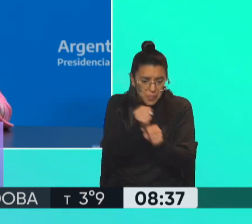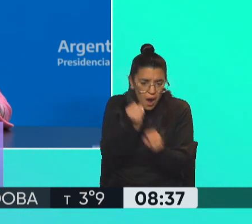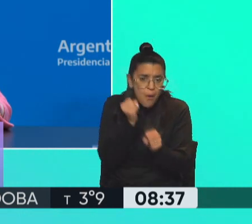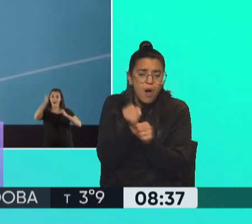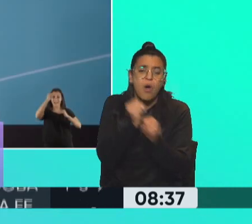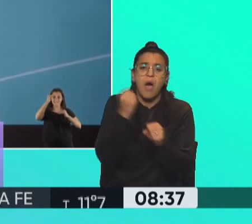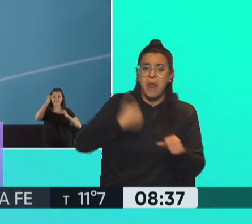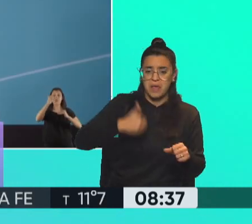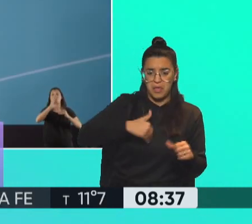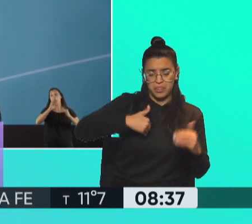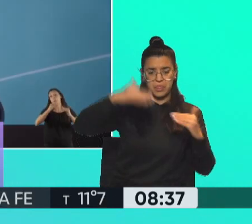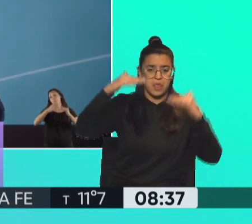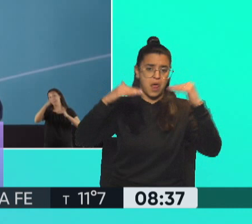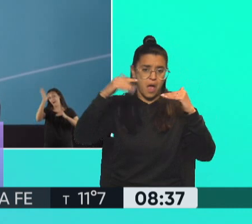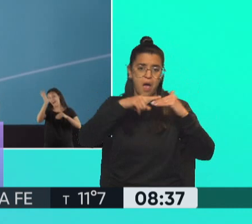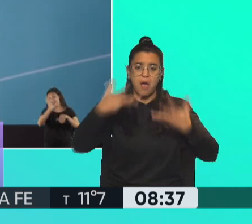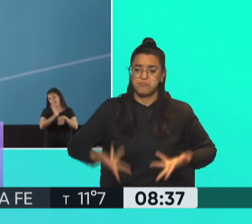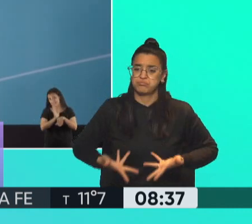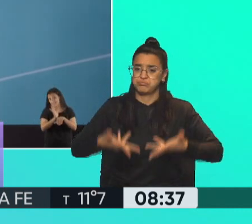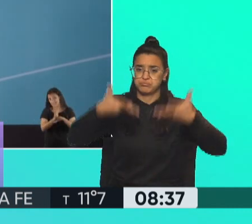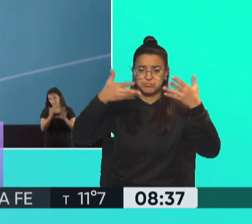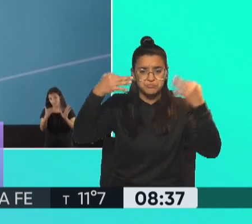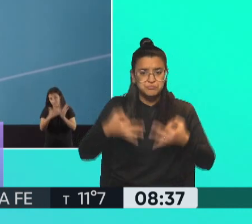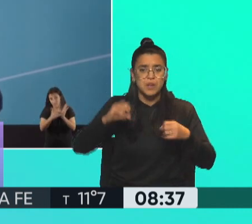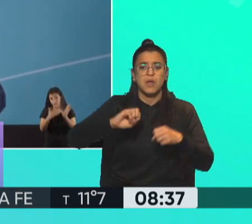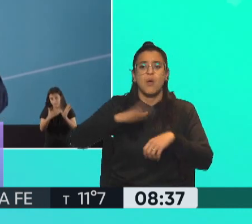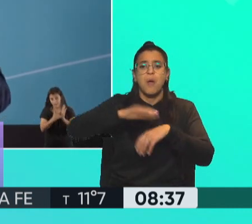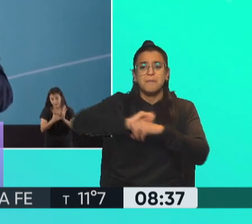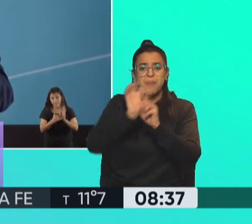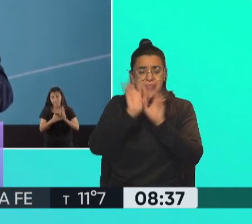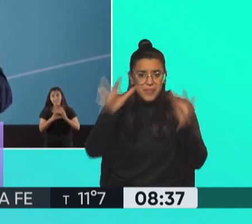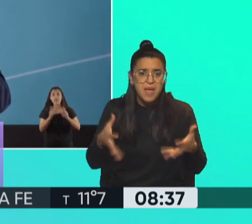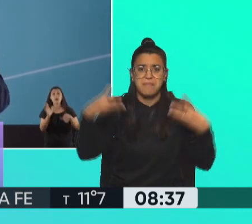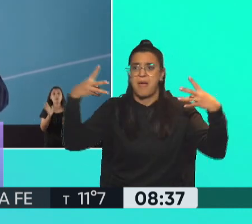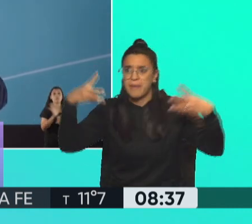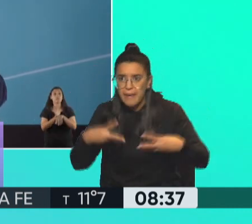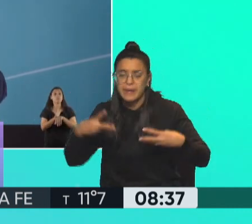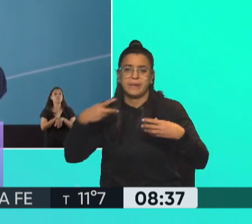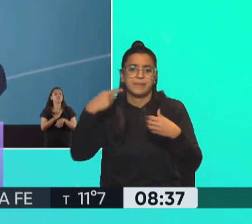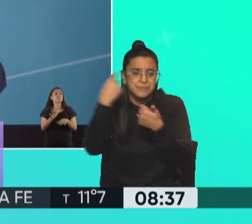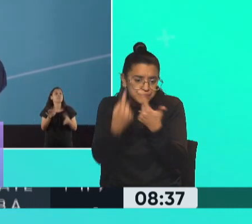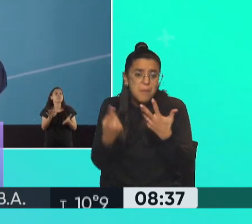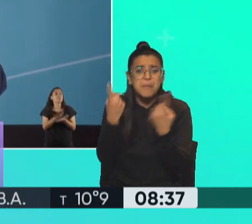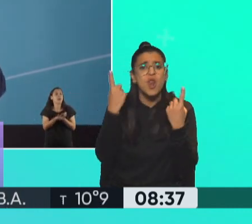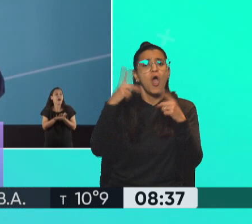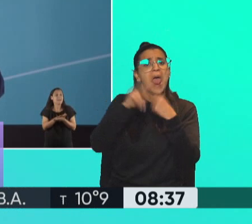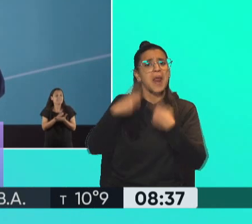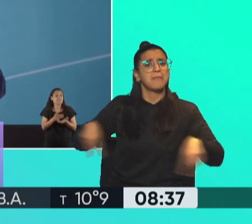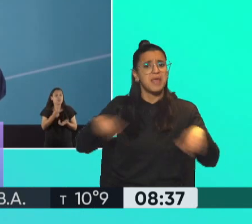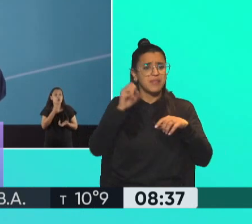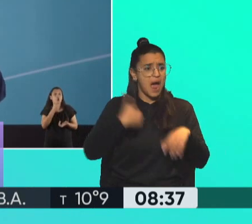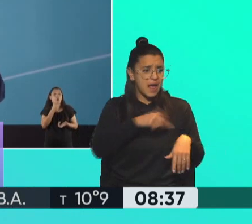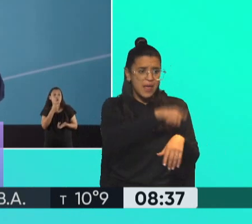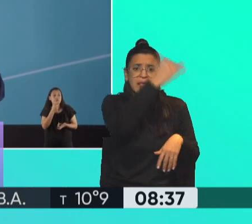quedó posicionada de cara a lo que es el crecimiento después de lo que es una pandemia y en medio de lo que es una guerra, con herramientas que